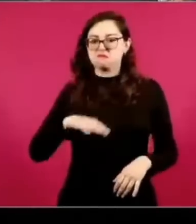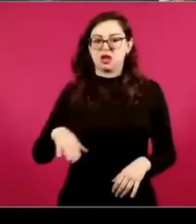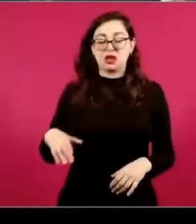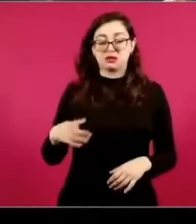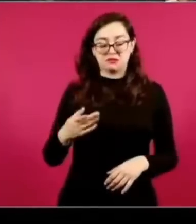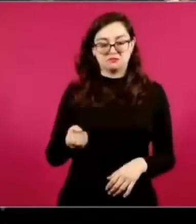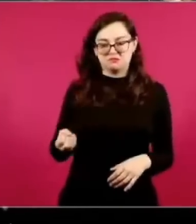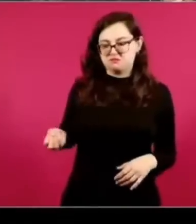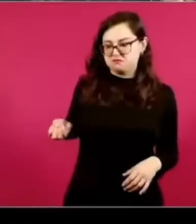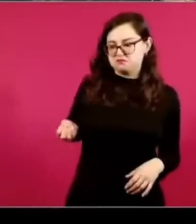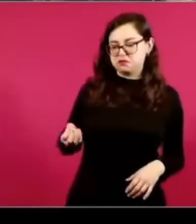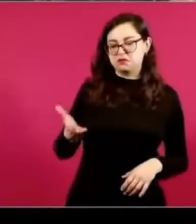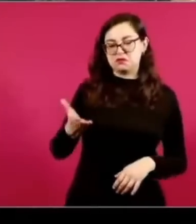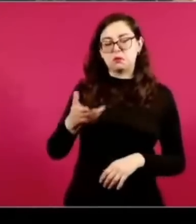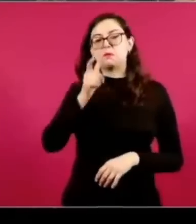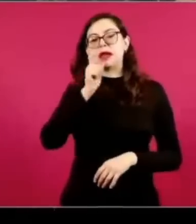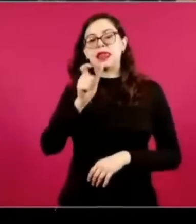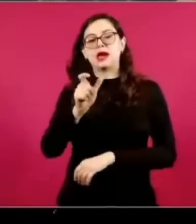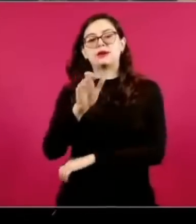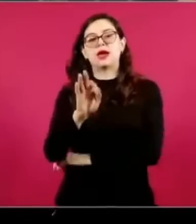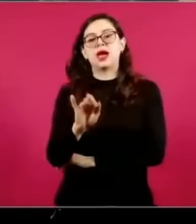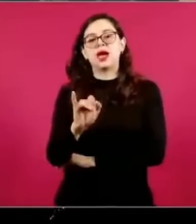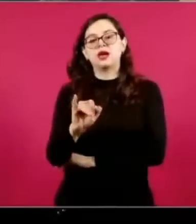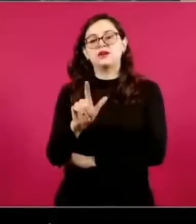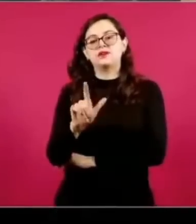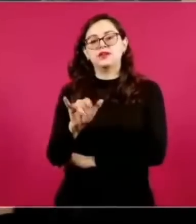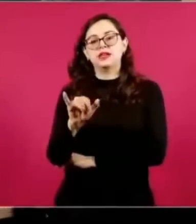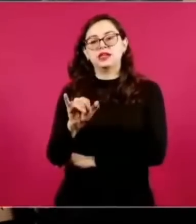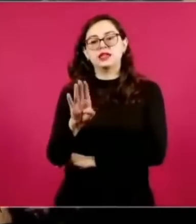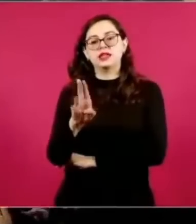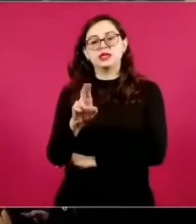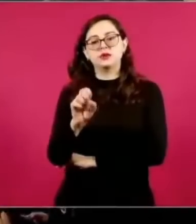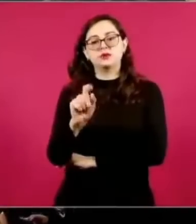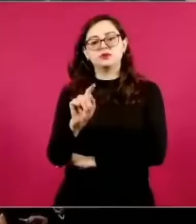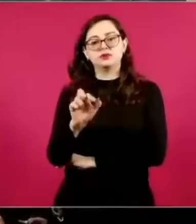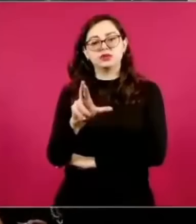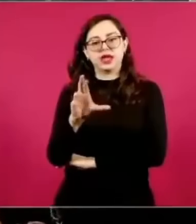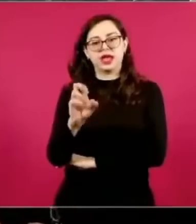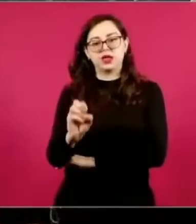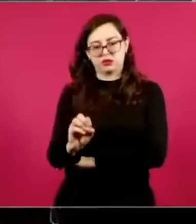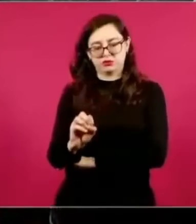porque así le llamaron después de Catarino Garza.